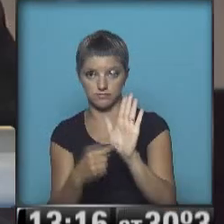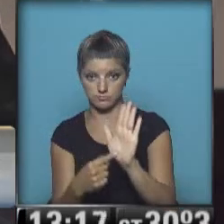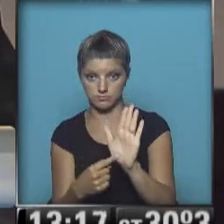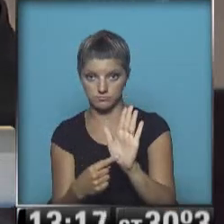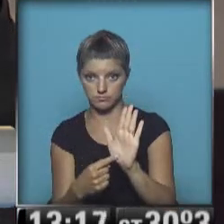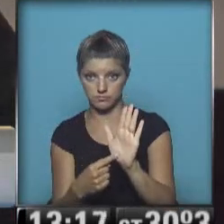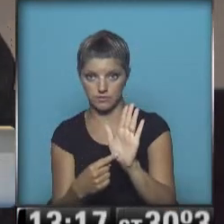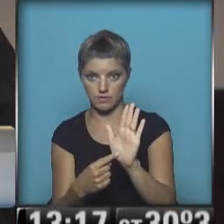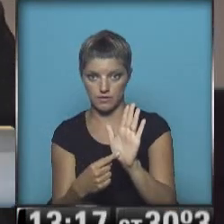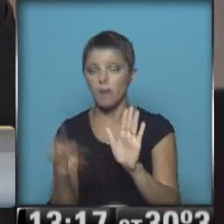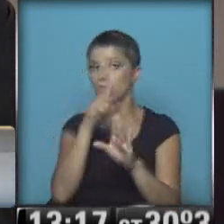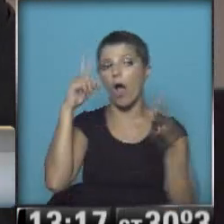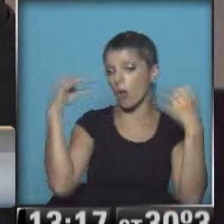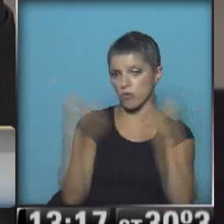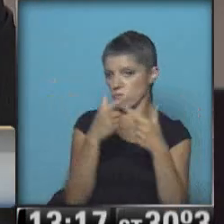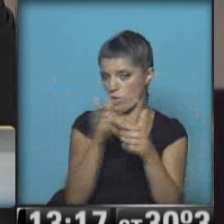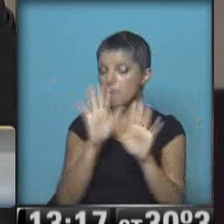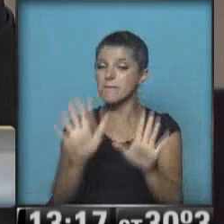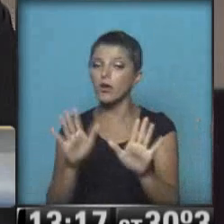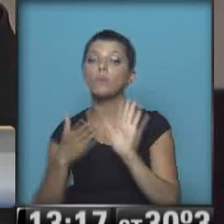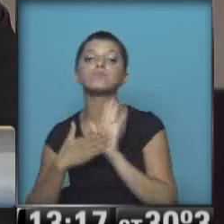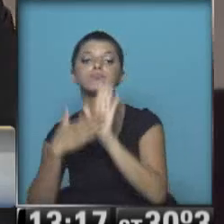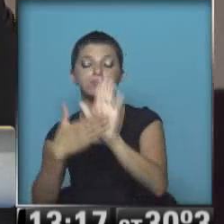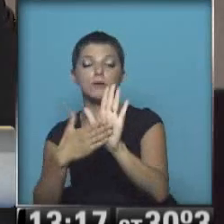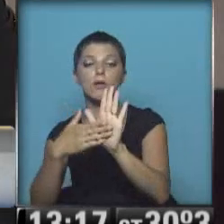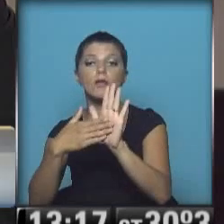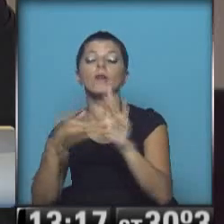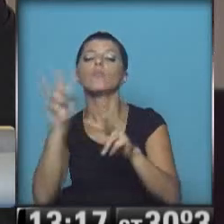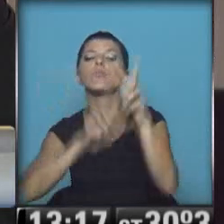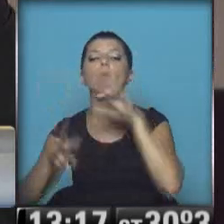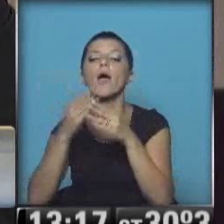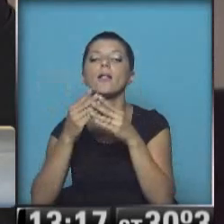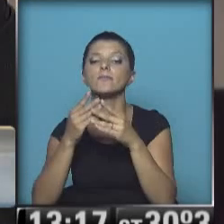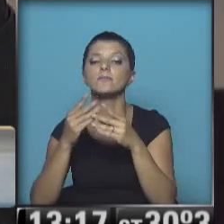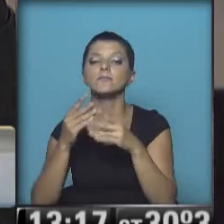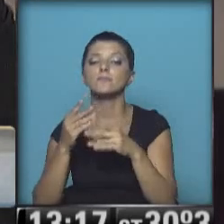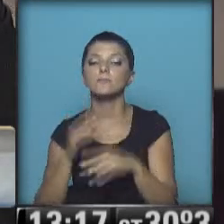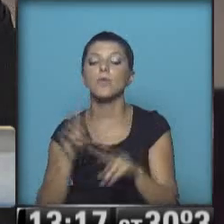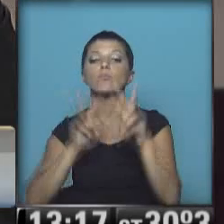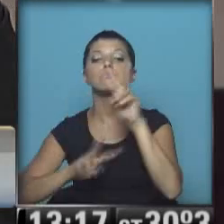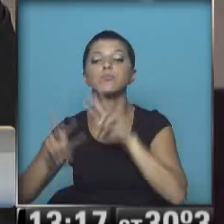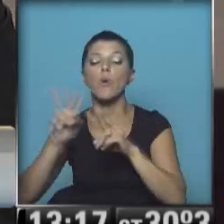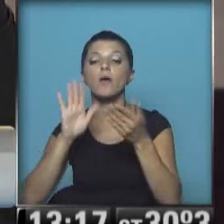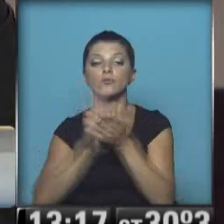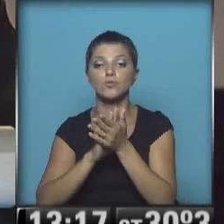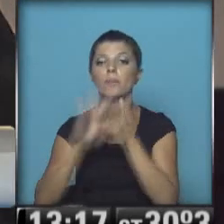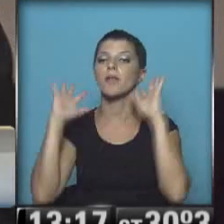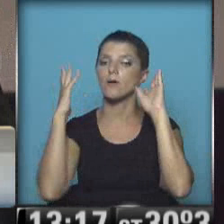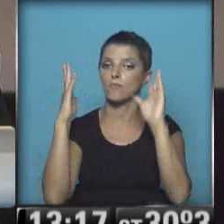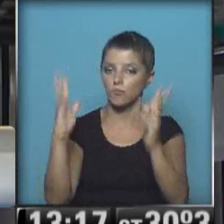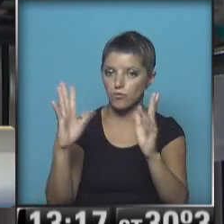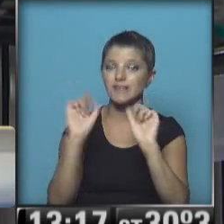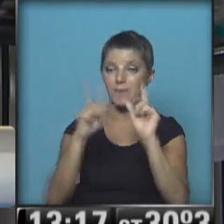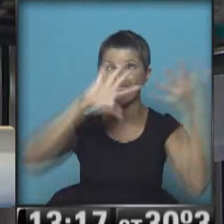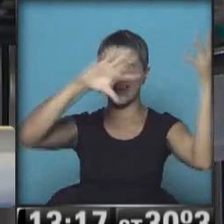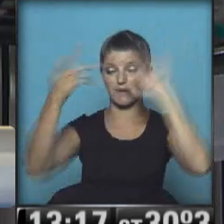del marco de los acuerdos pero eh Buscar también eh algunas cuestiones que tienen que ver con el medio ambiente y fundamentalmente con el cambio